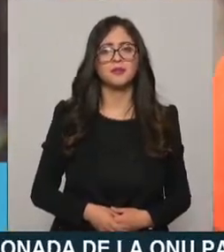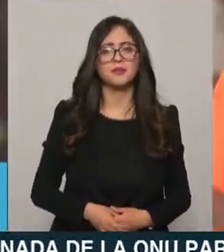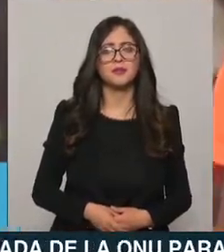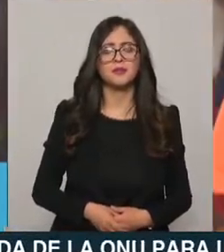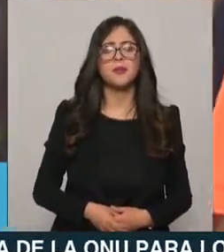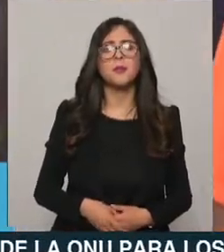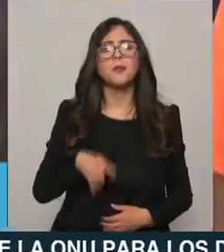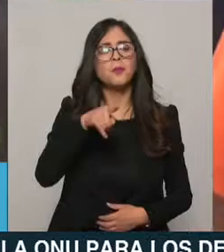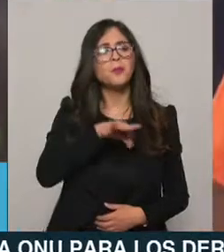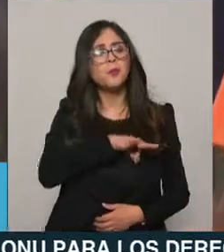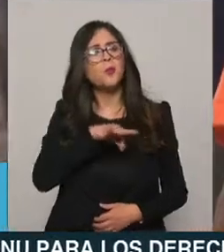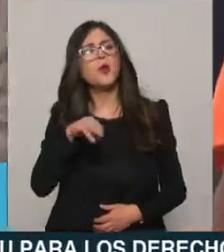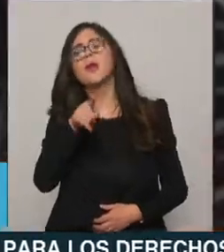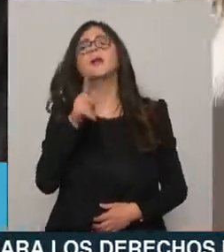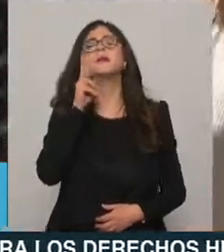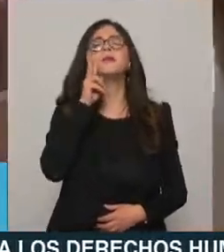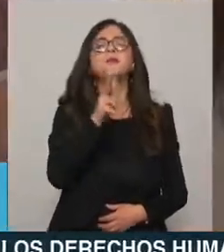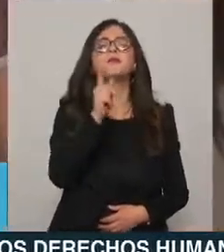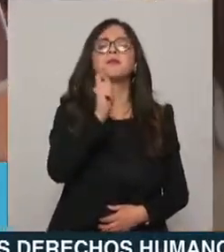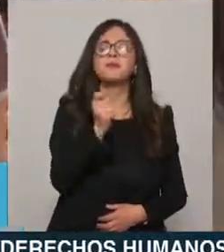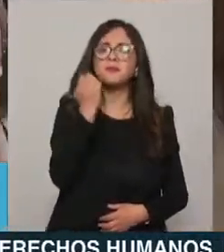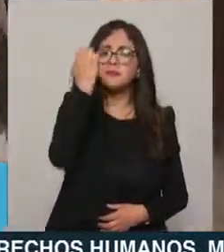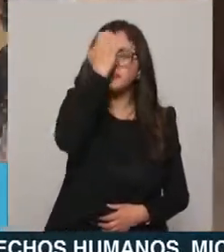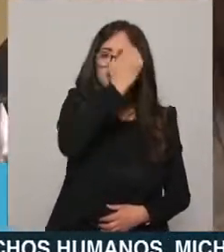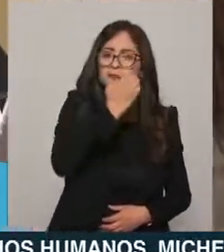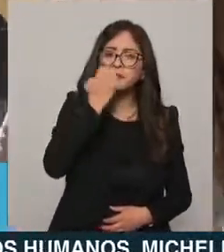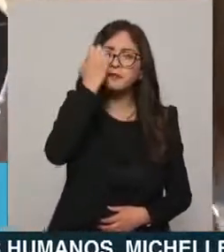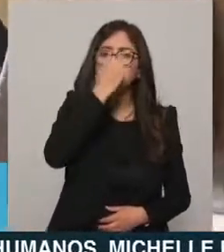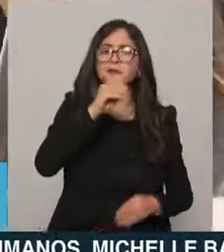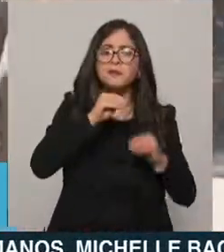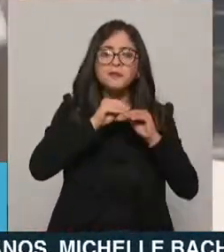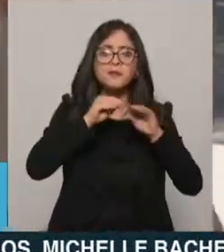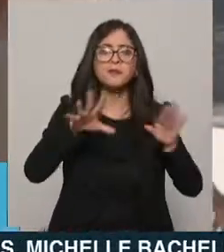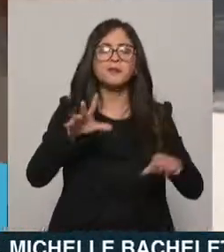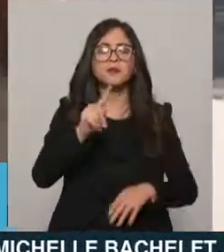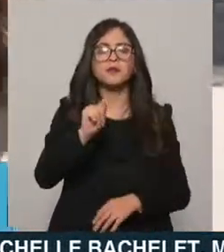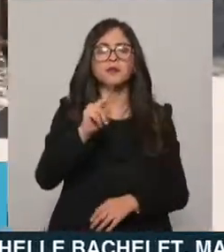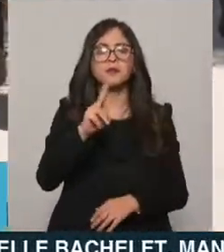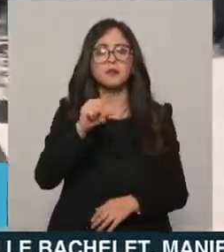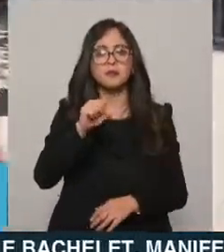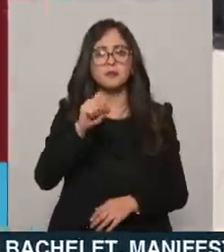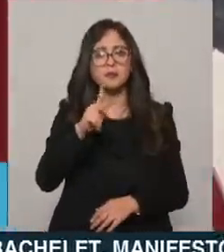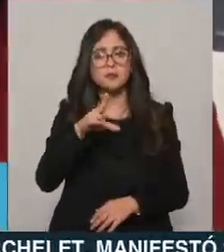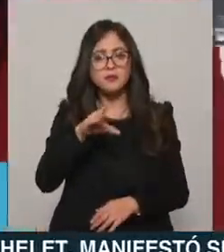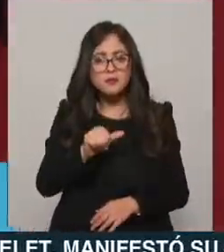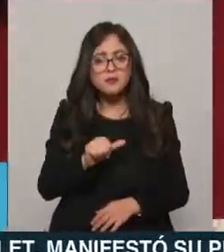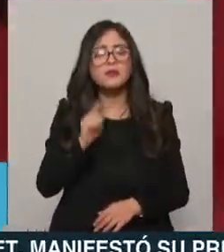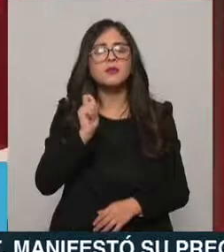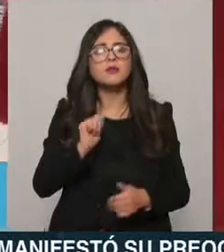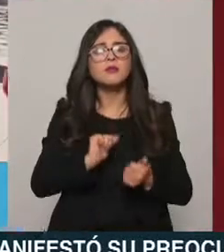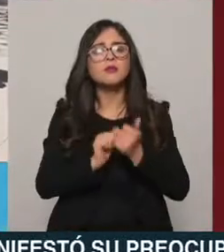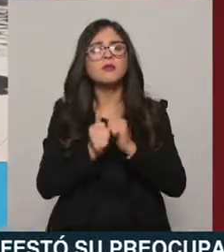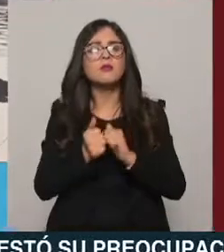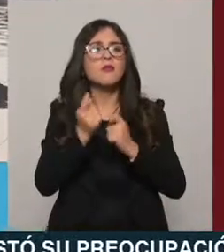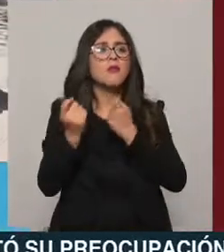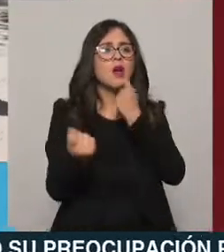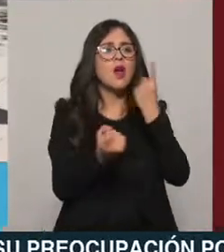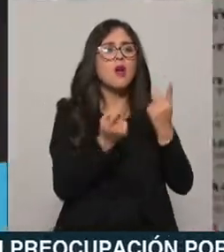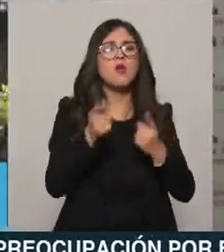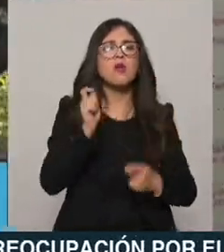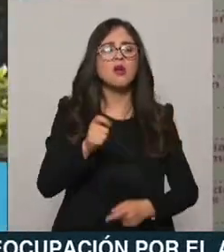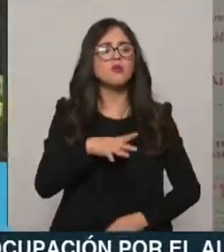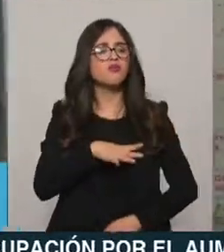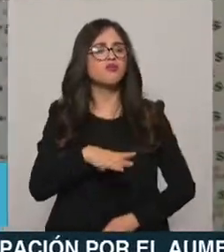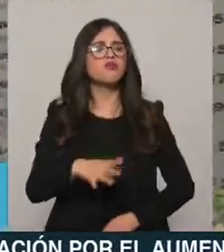de seguimiento, de evaluación y de transparencia, porque sabemos que hay sentencias absolutamente machistas. Lo mismo